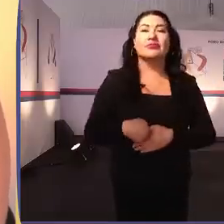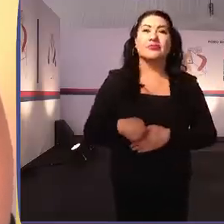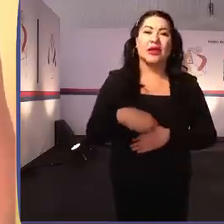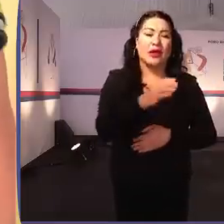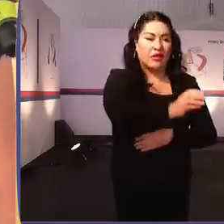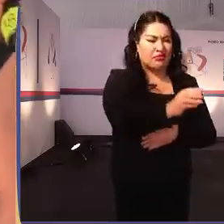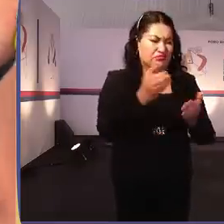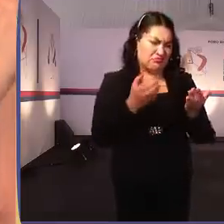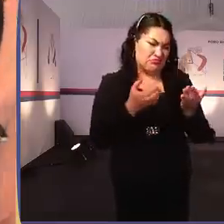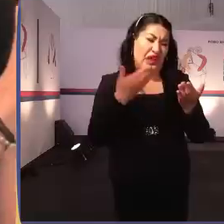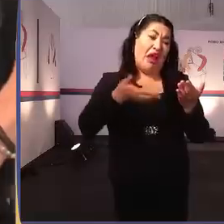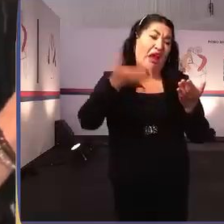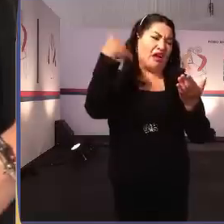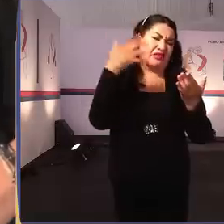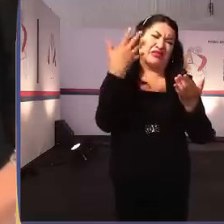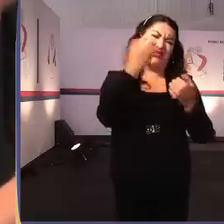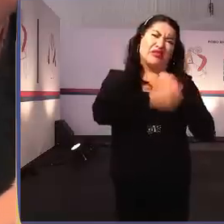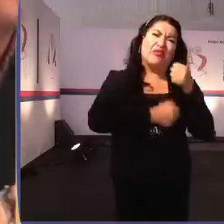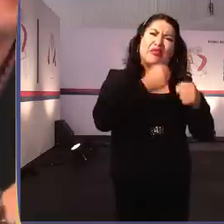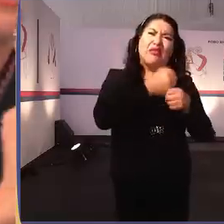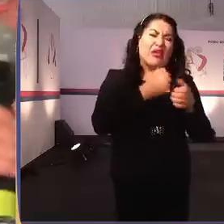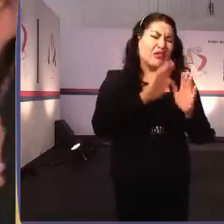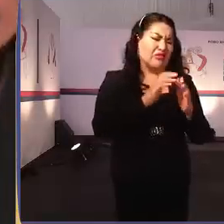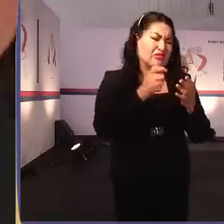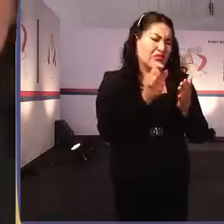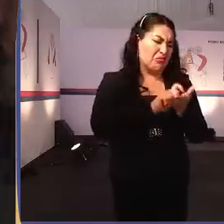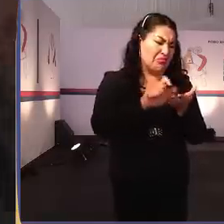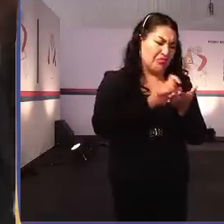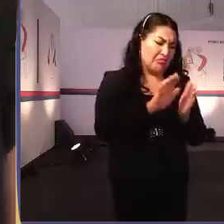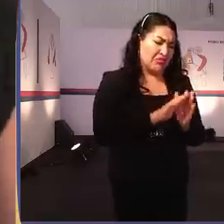lo compré hace 5 años en la otra feria de la ciudad.